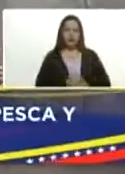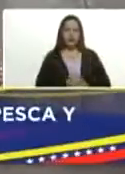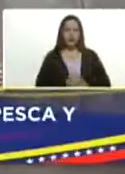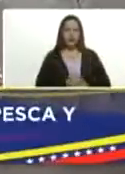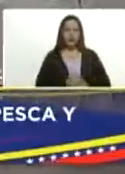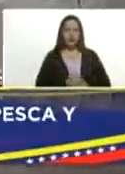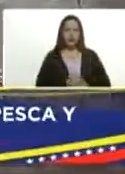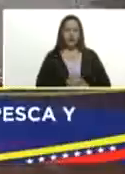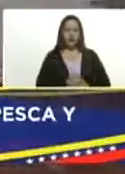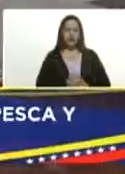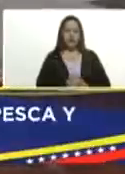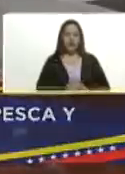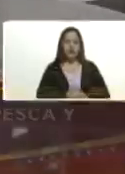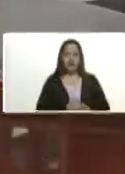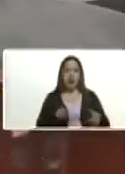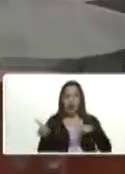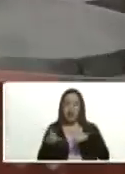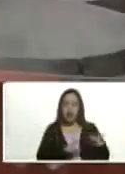Listo, pues.